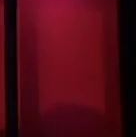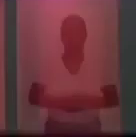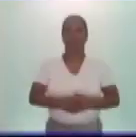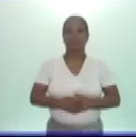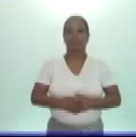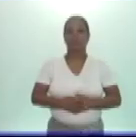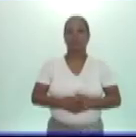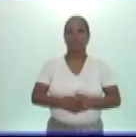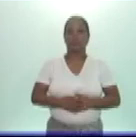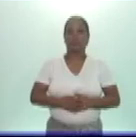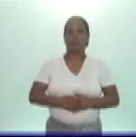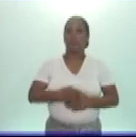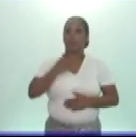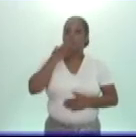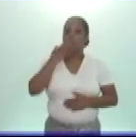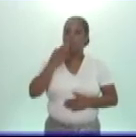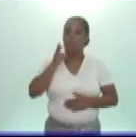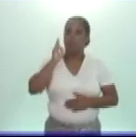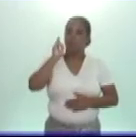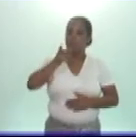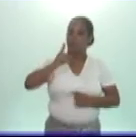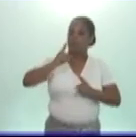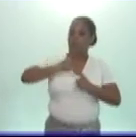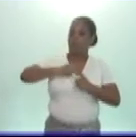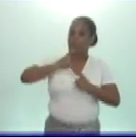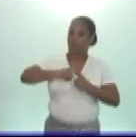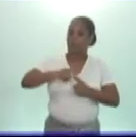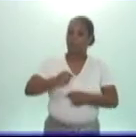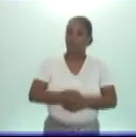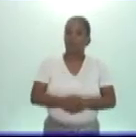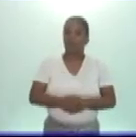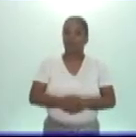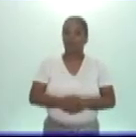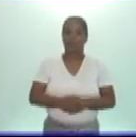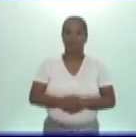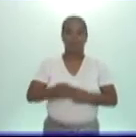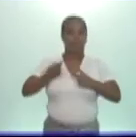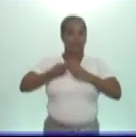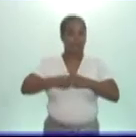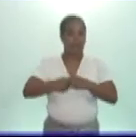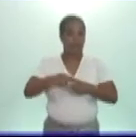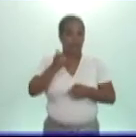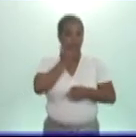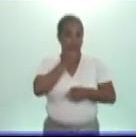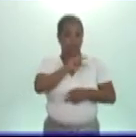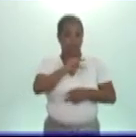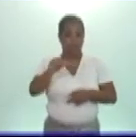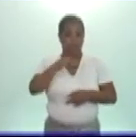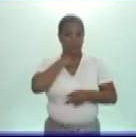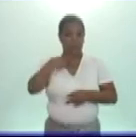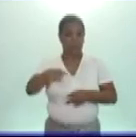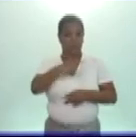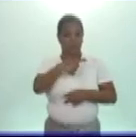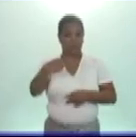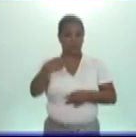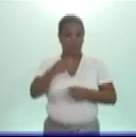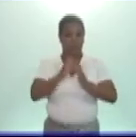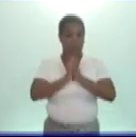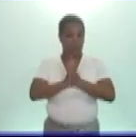Bueno, bien, vamos a orientar el estudio independiente. Rectificaron bien ese ejercicio ahí en la sustracción, por